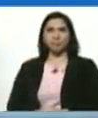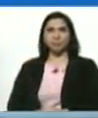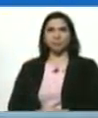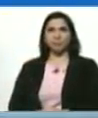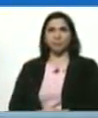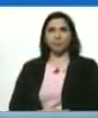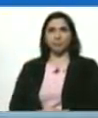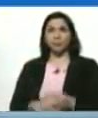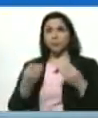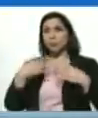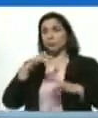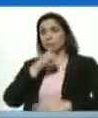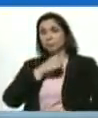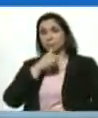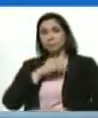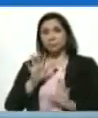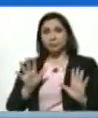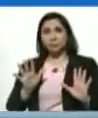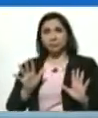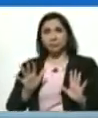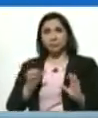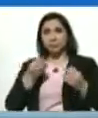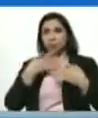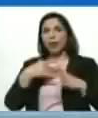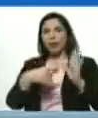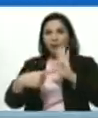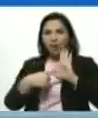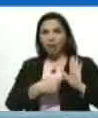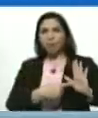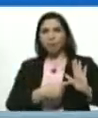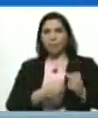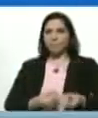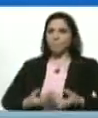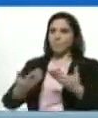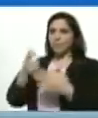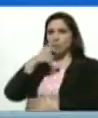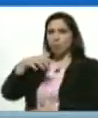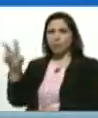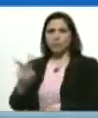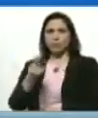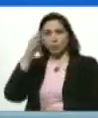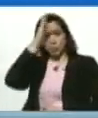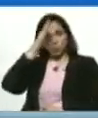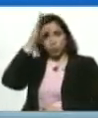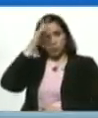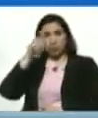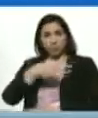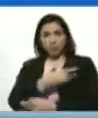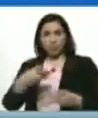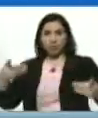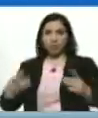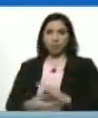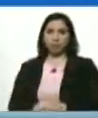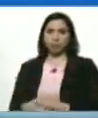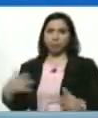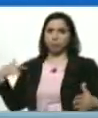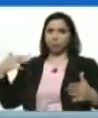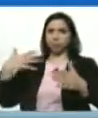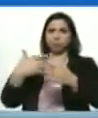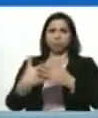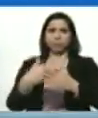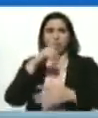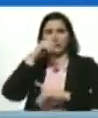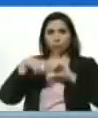a buena resistencia a buen ejemplo ha dado el pueblo de venezuela con su conciencia y su dignidad durante todos estos